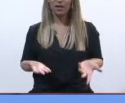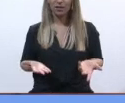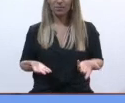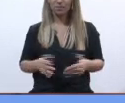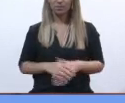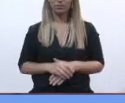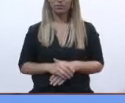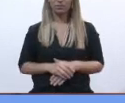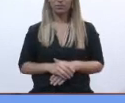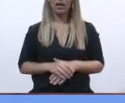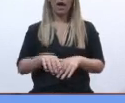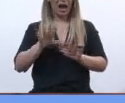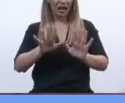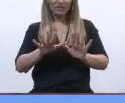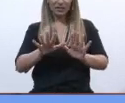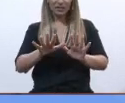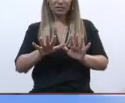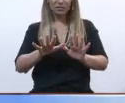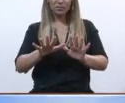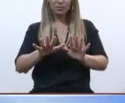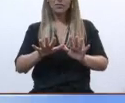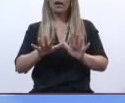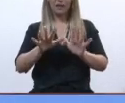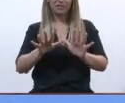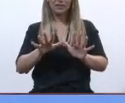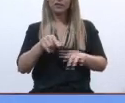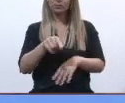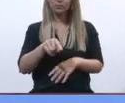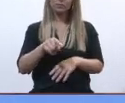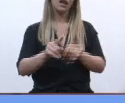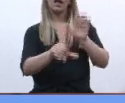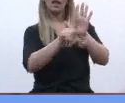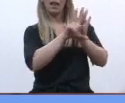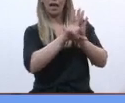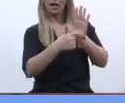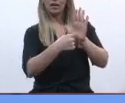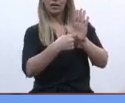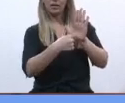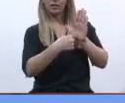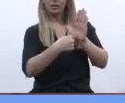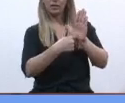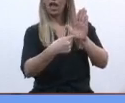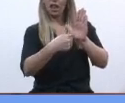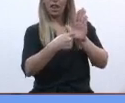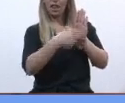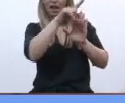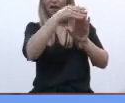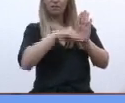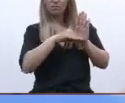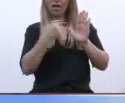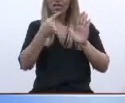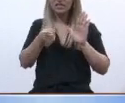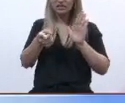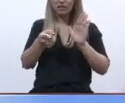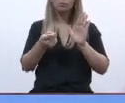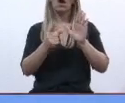Y esa realidad, Presidenta, es la que la ley supone justificar en